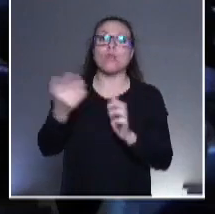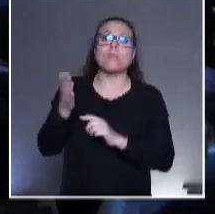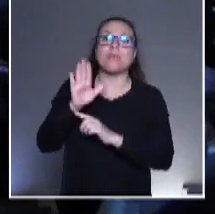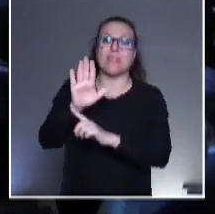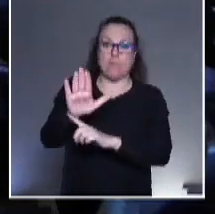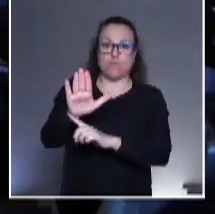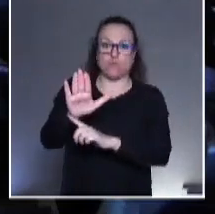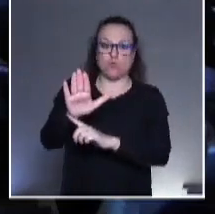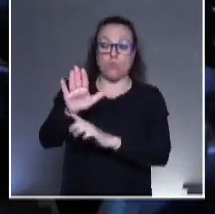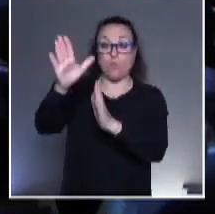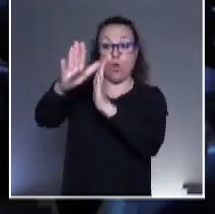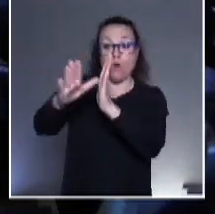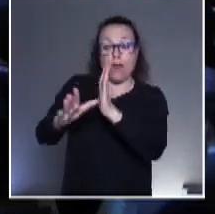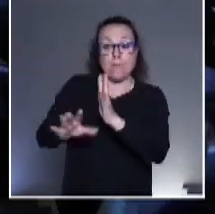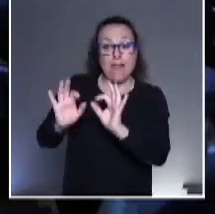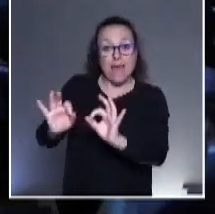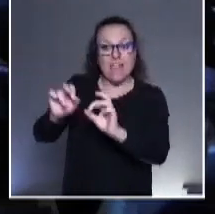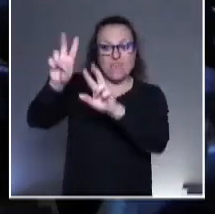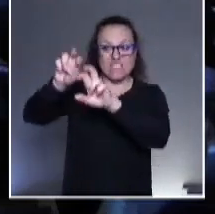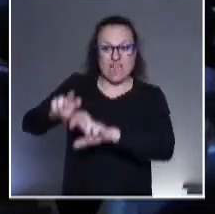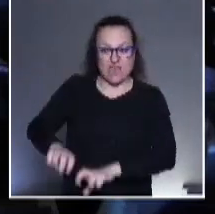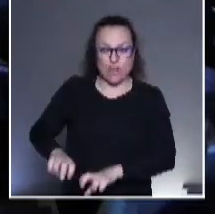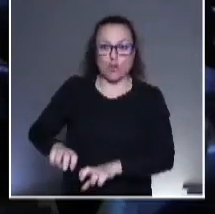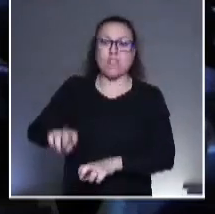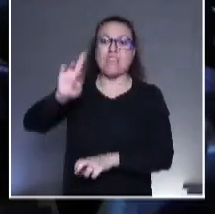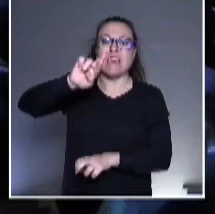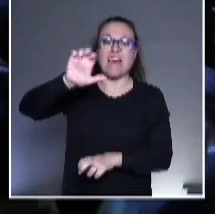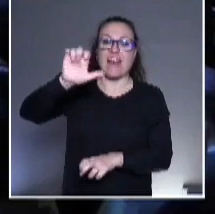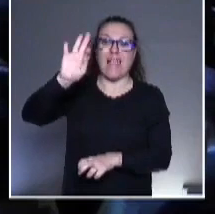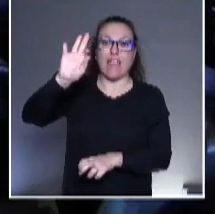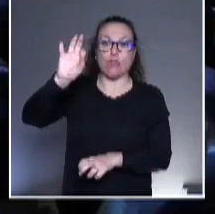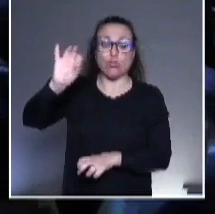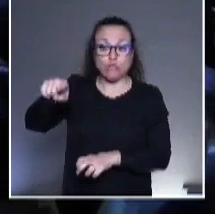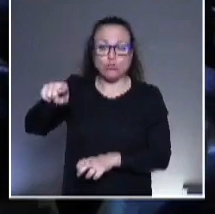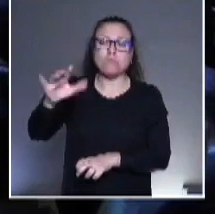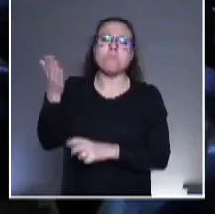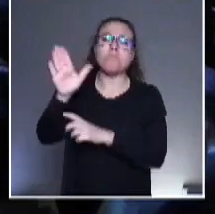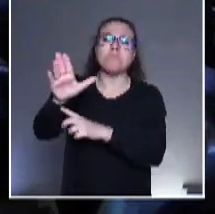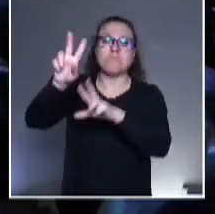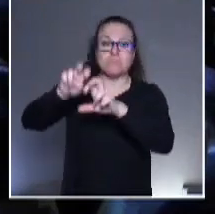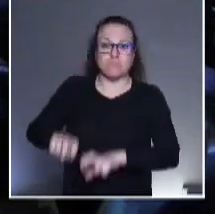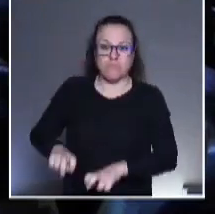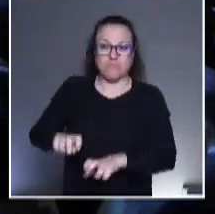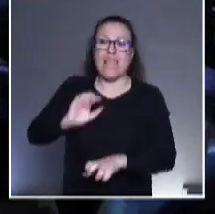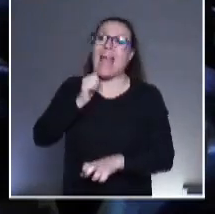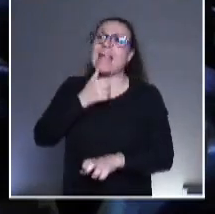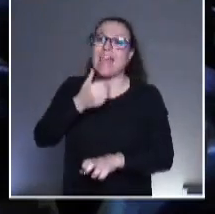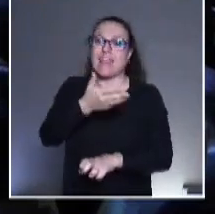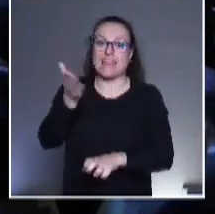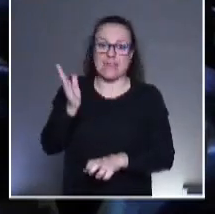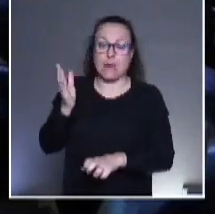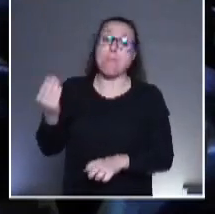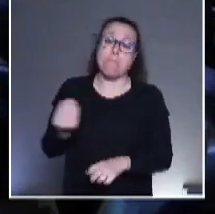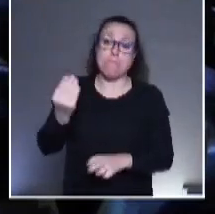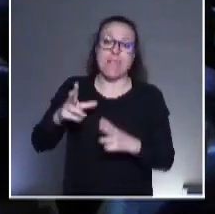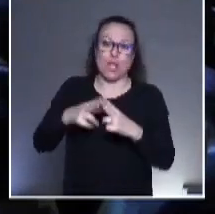presentamos al programa específicamente de investigación Retos, que plantea una investigación dirigida a la